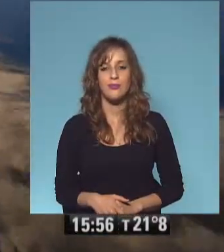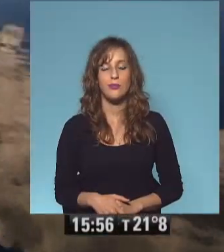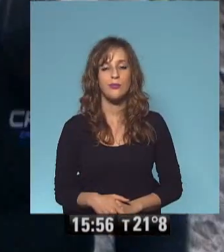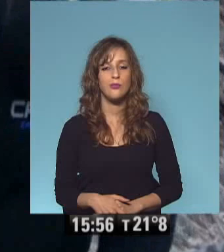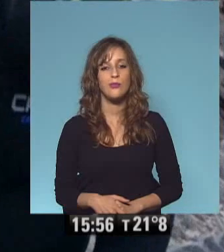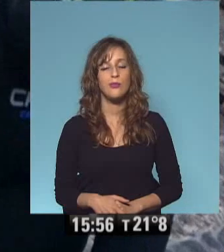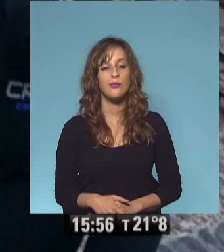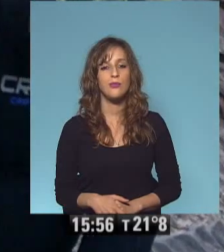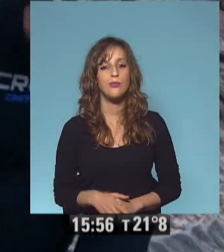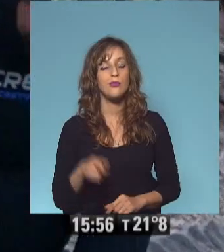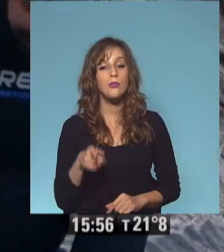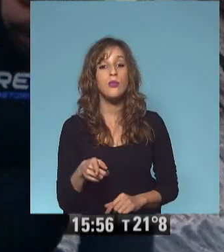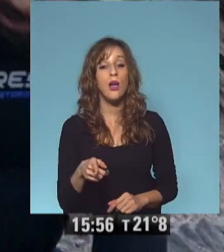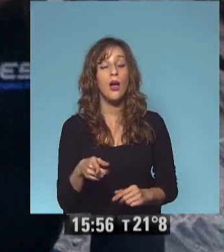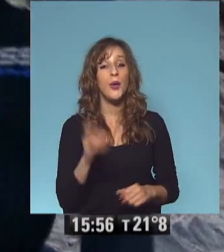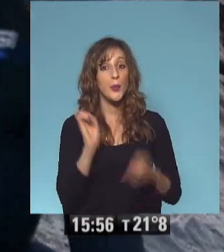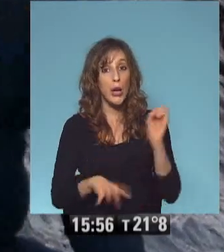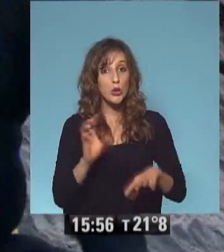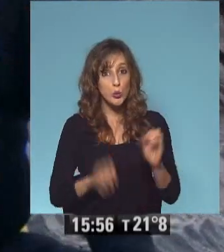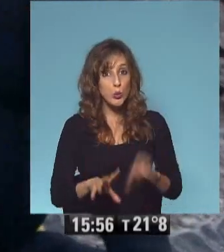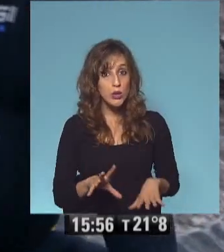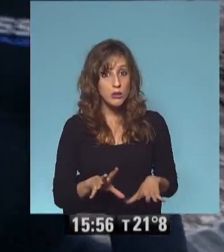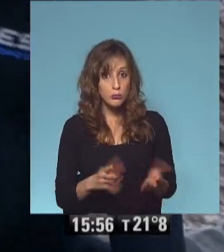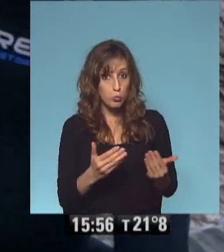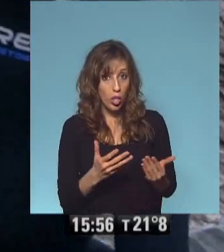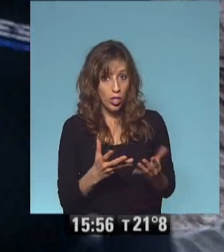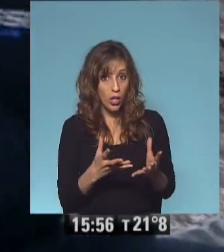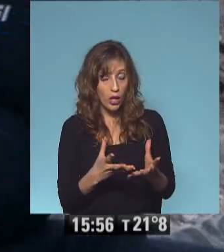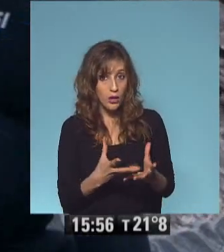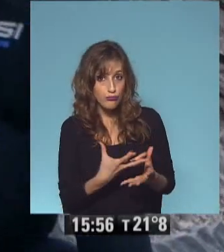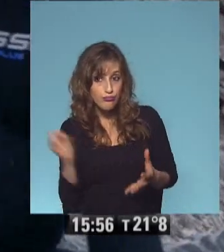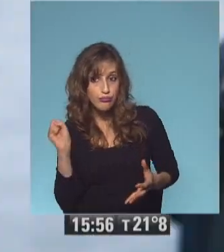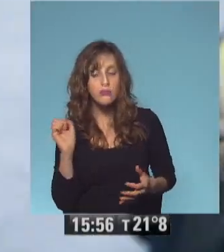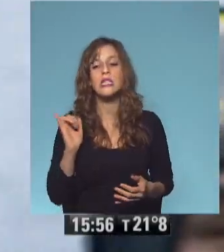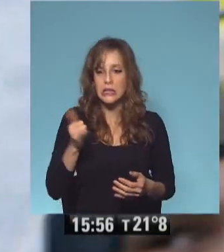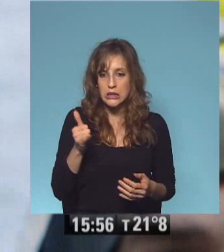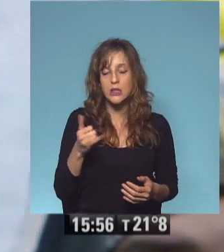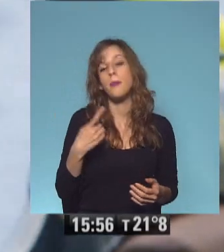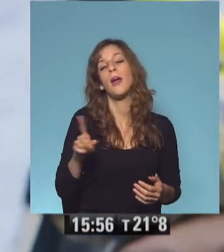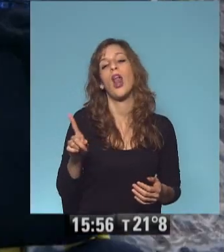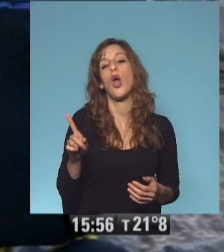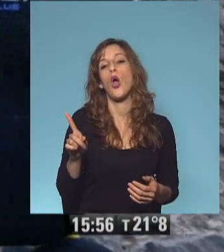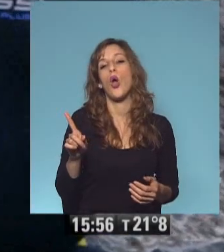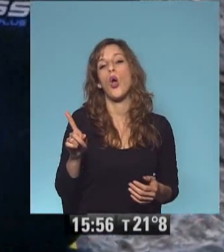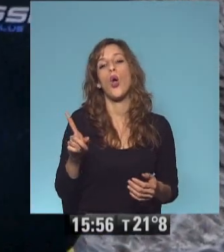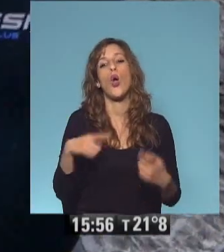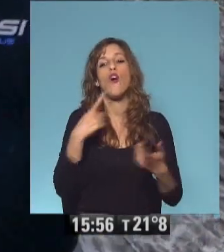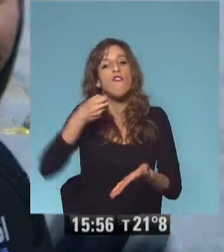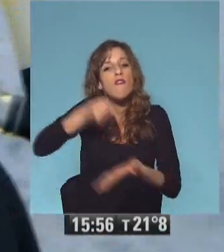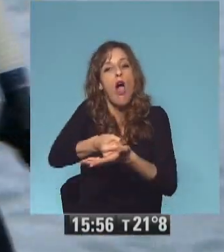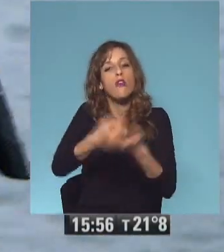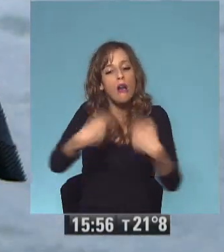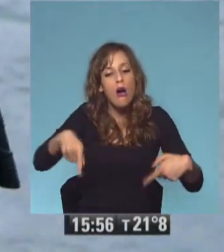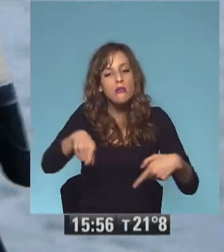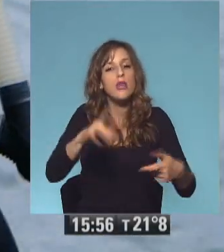Chicos ¿Podemos sacar la basura? Mirá, Lola La basura podemos sacarla Pero las cosas naturales Del fondo no las podemos tocar